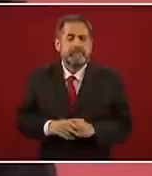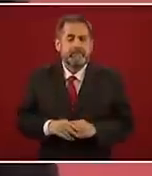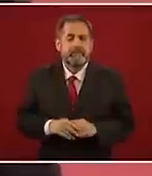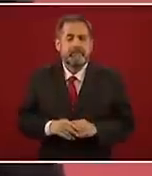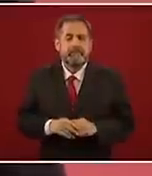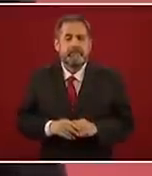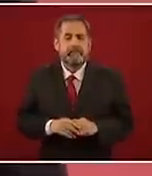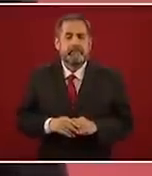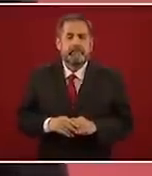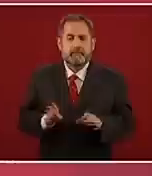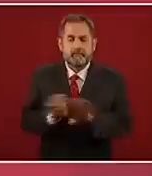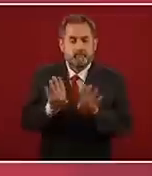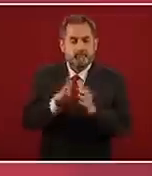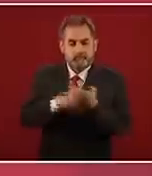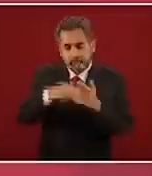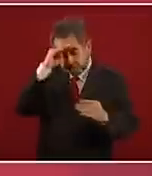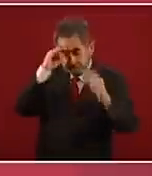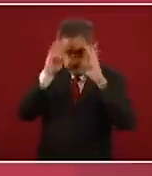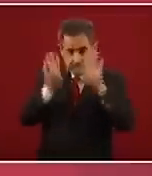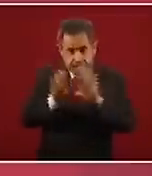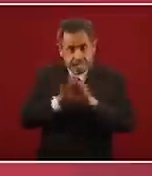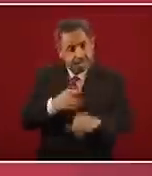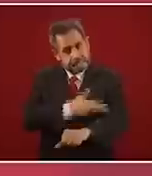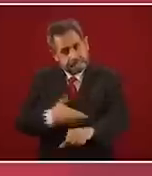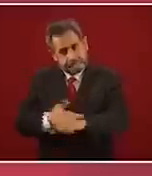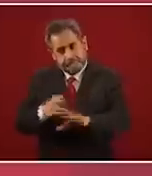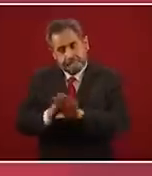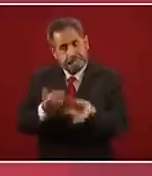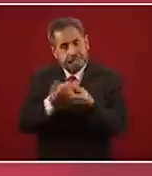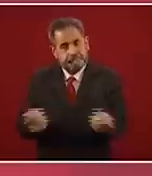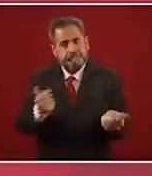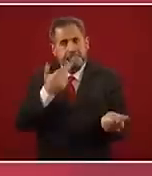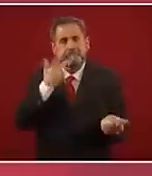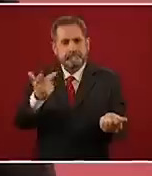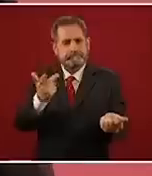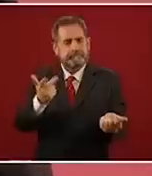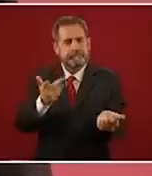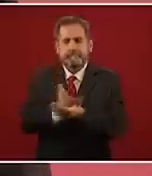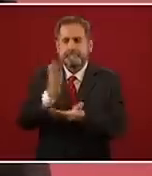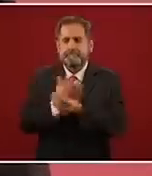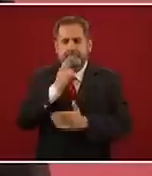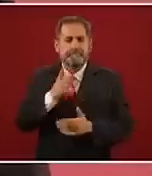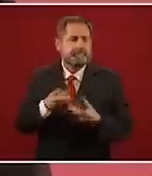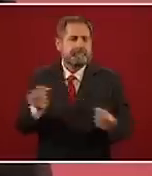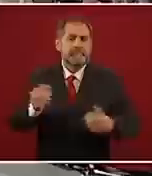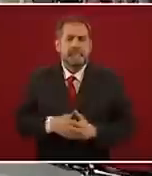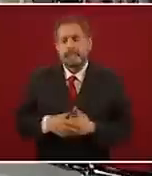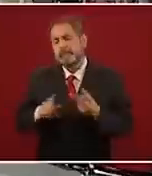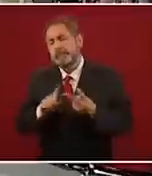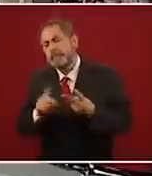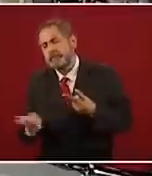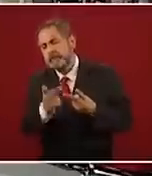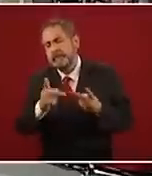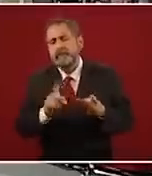Y buscar la manera de resolverlo de la mejor forma, ¿no?, posible. La segunda